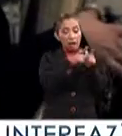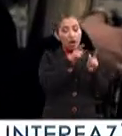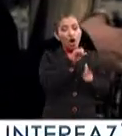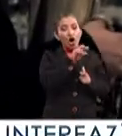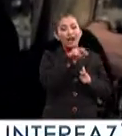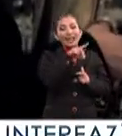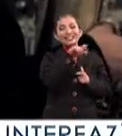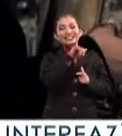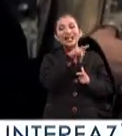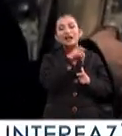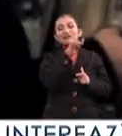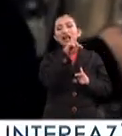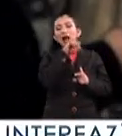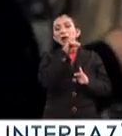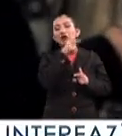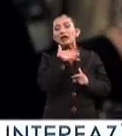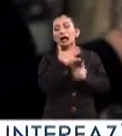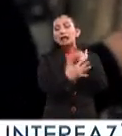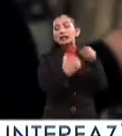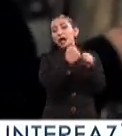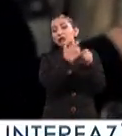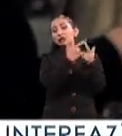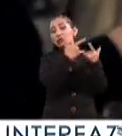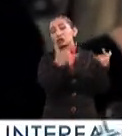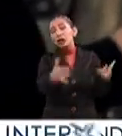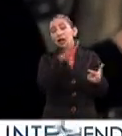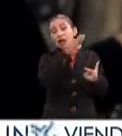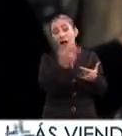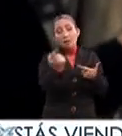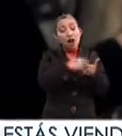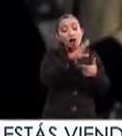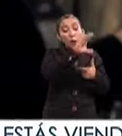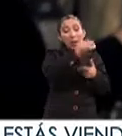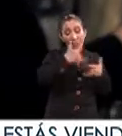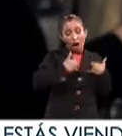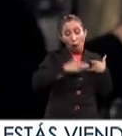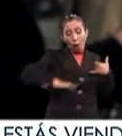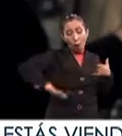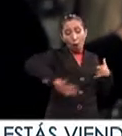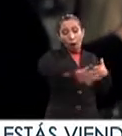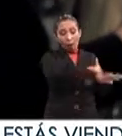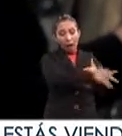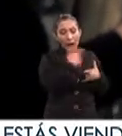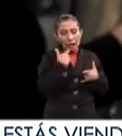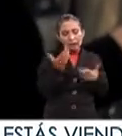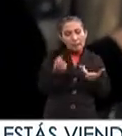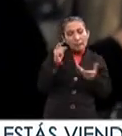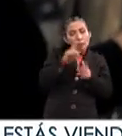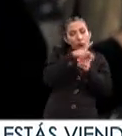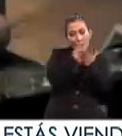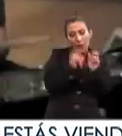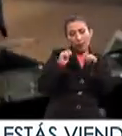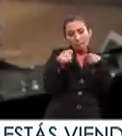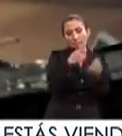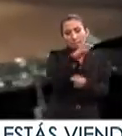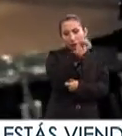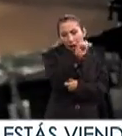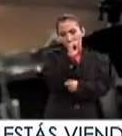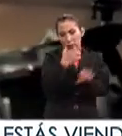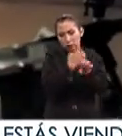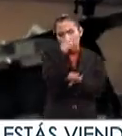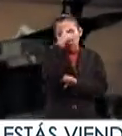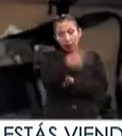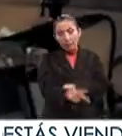Orquesta Filarmónica Mexiquense, con 15 años de trayectoria y conformada por 90 jóvenes beneficiados del programa becario de esa